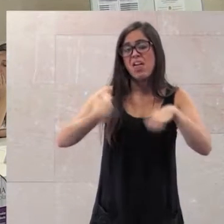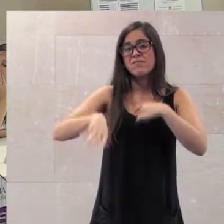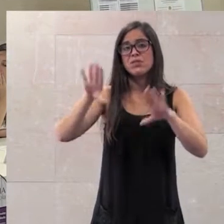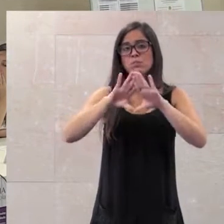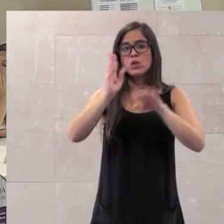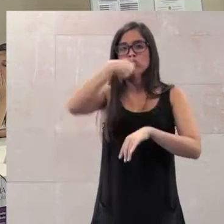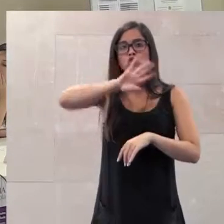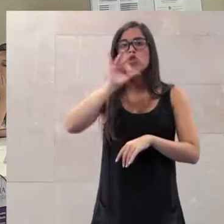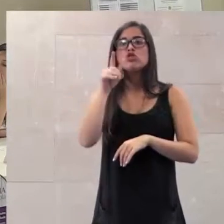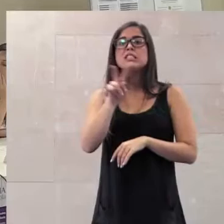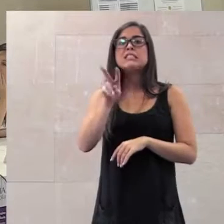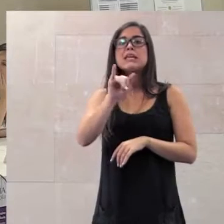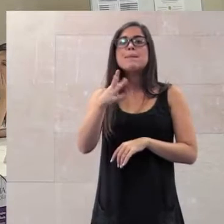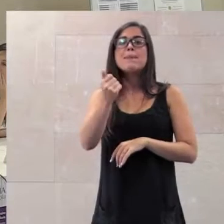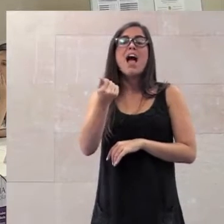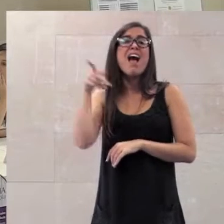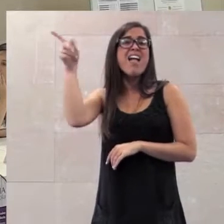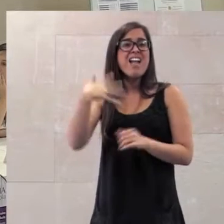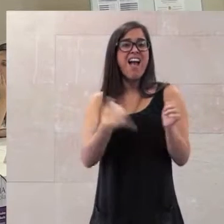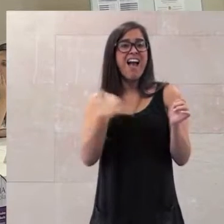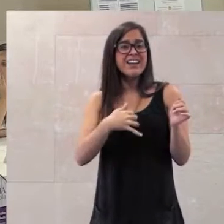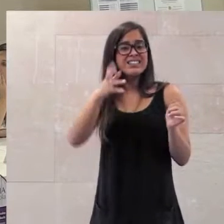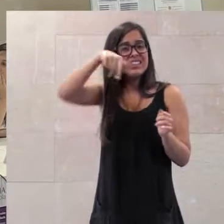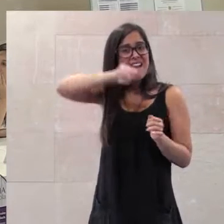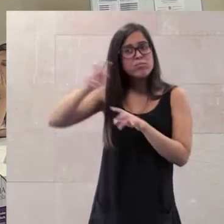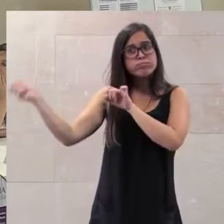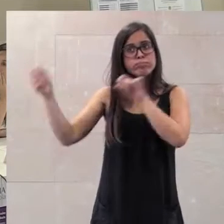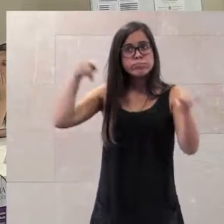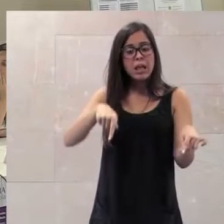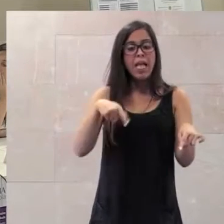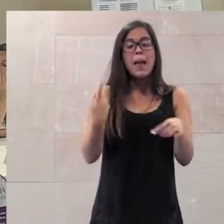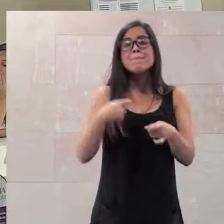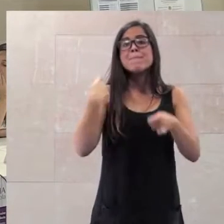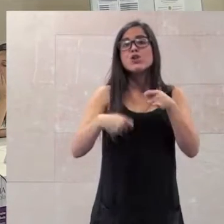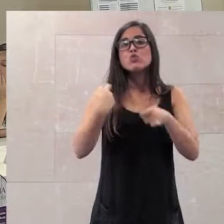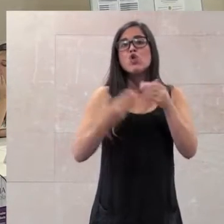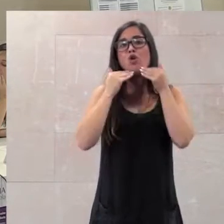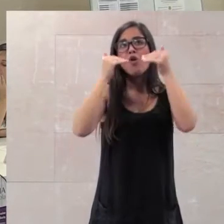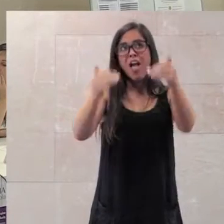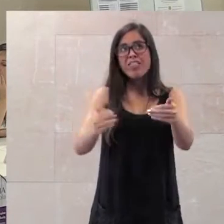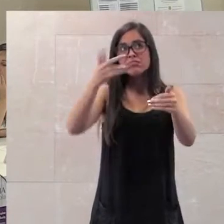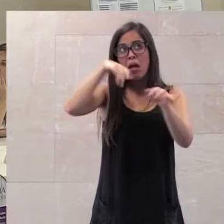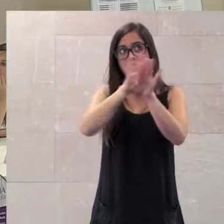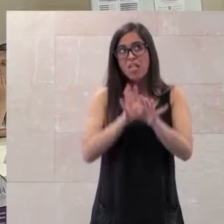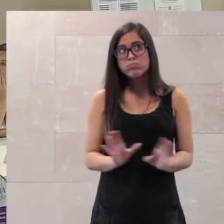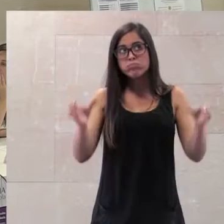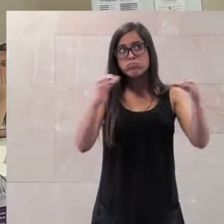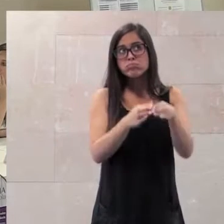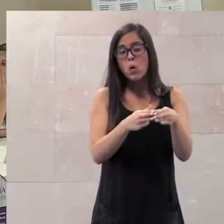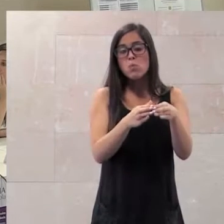a Silvia Palumbo, a una formadora argentina que trabaja el empoderamiento a través de la percusión, y en diferentes municipios conseguimos que